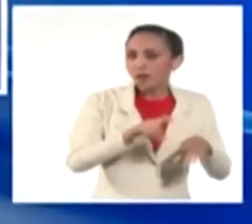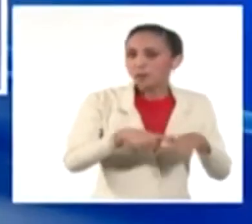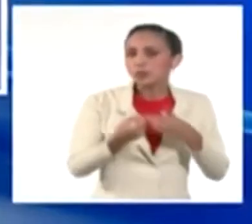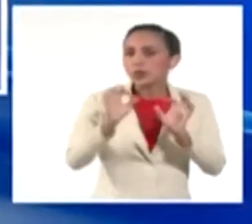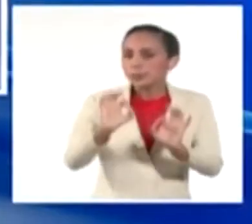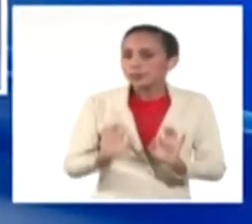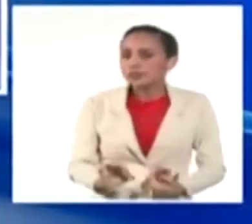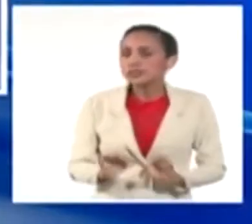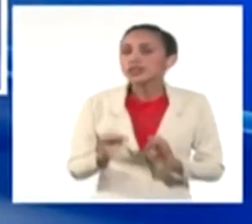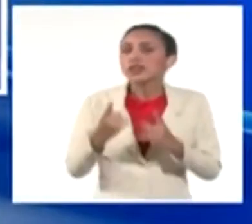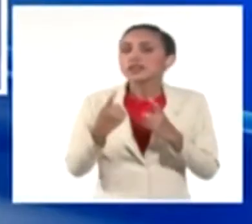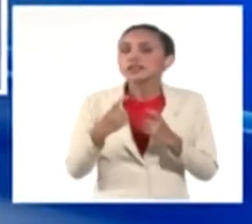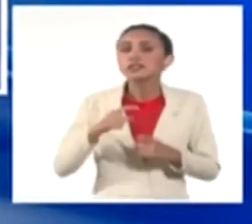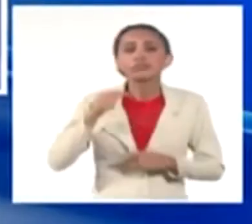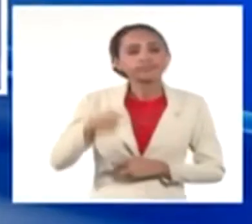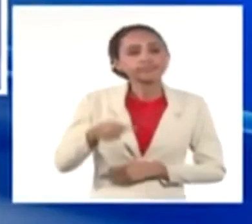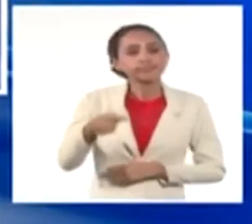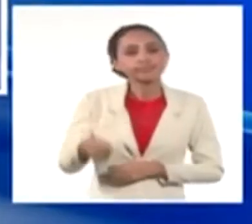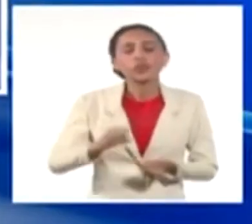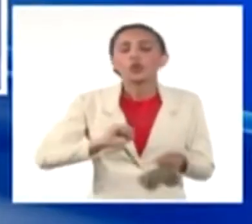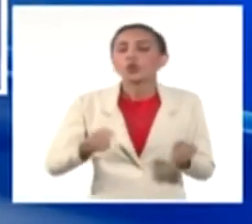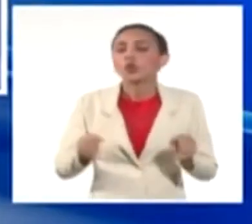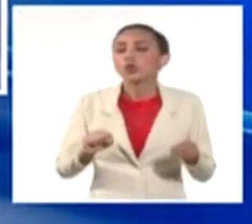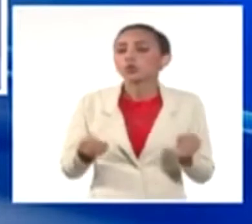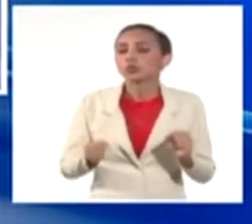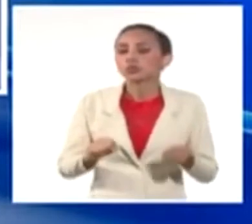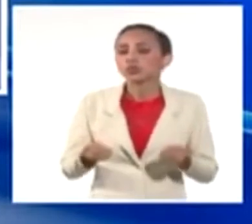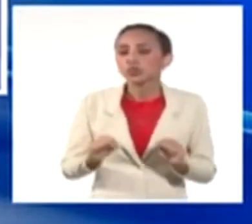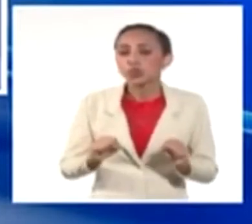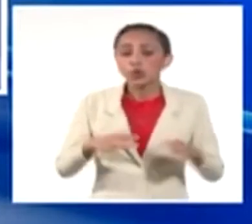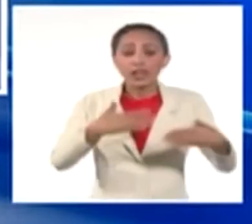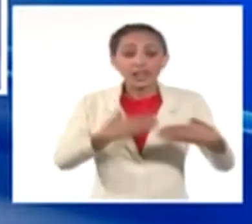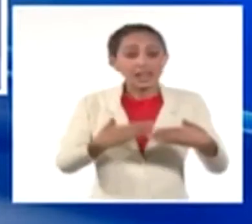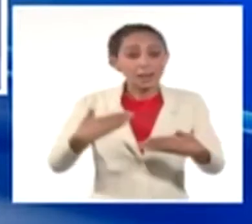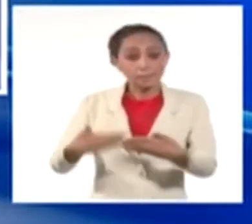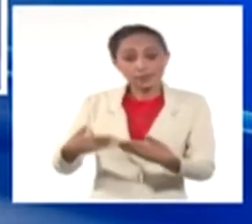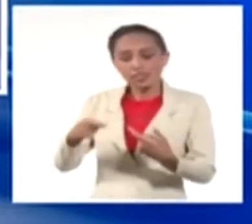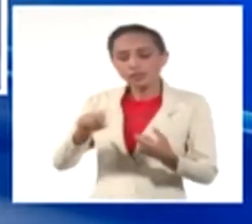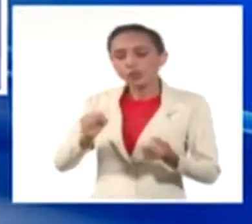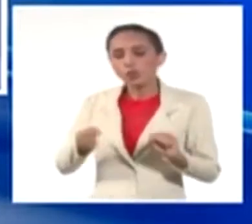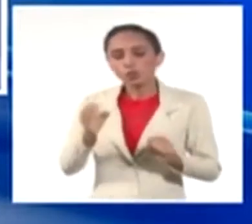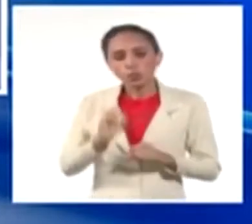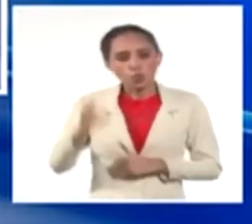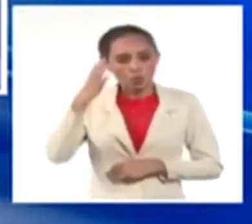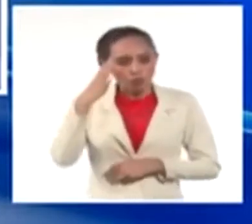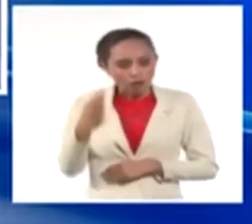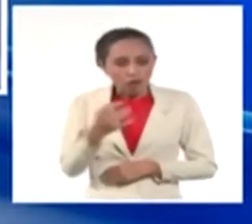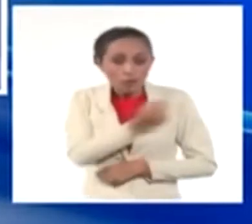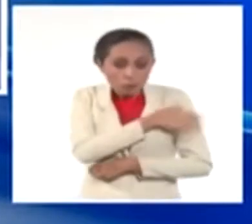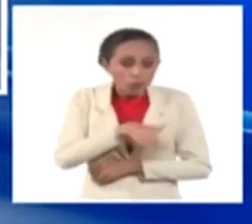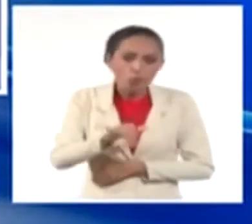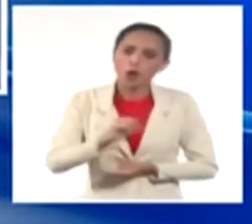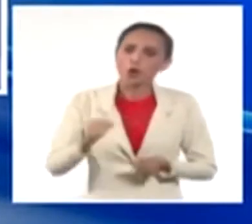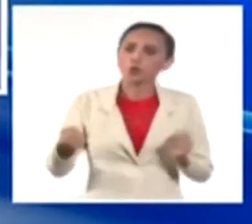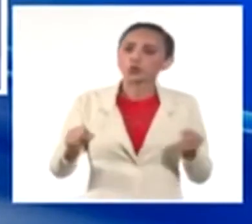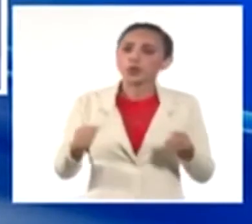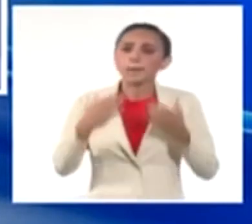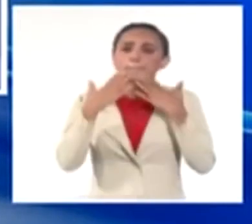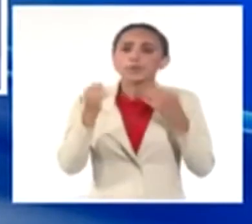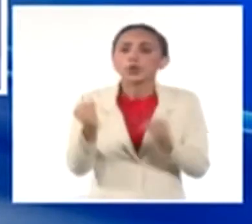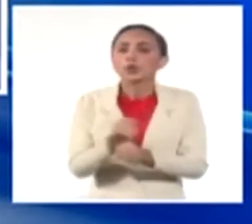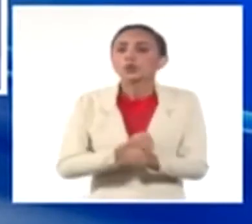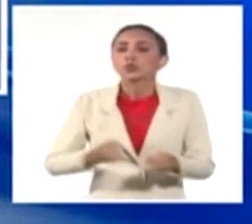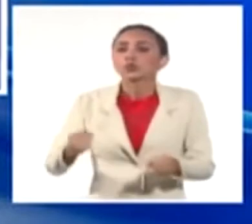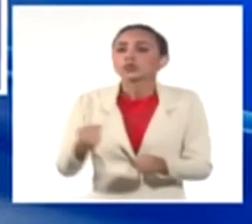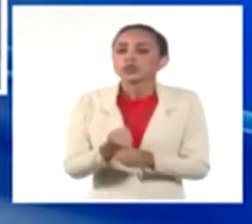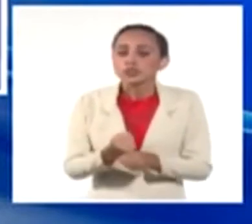con sistemáticos controles institucionales y populares que aseguren el mejor uso y destino